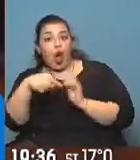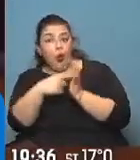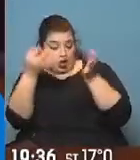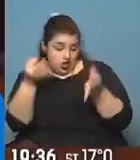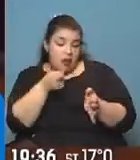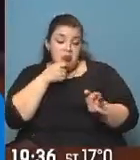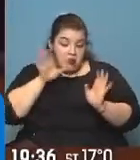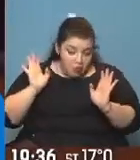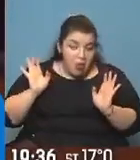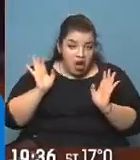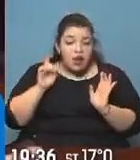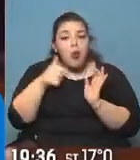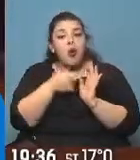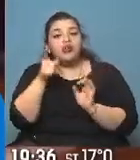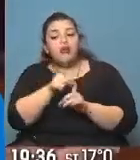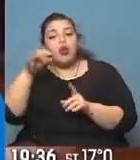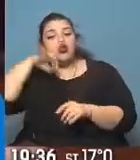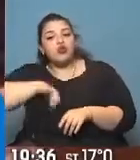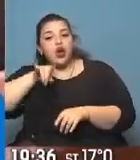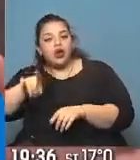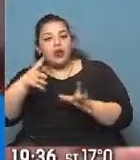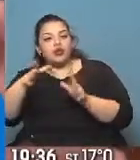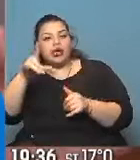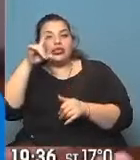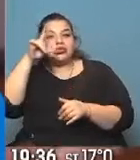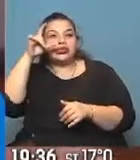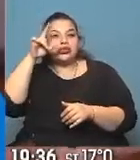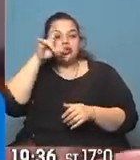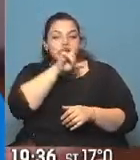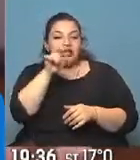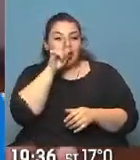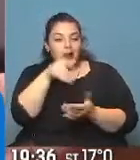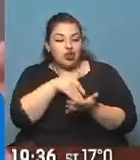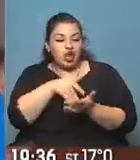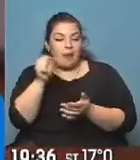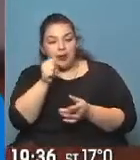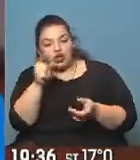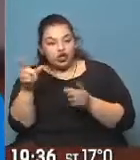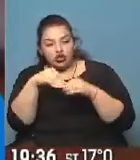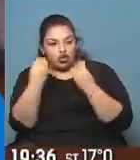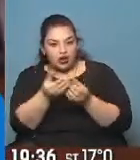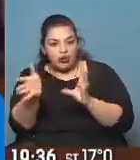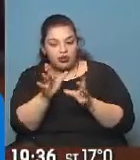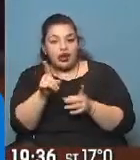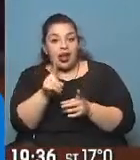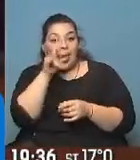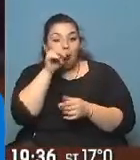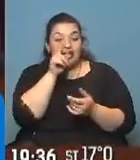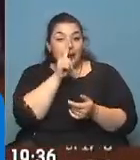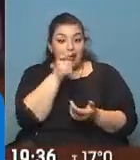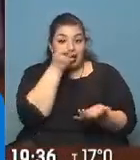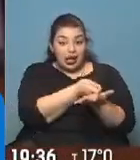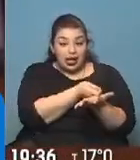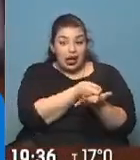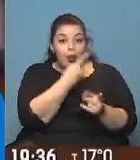por ejemplo que de una masa salarial que debe ser alrededor de 100 mil millones de pesos se que 20.000 se gastan en licencias